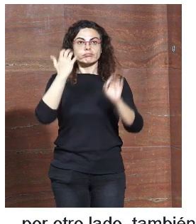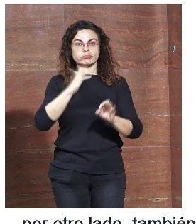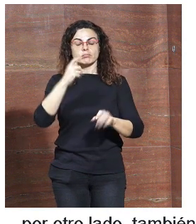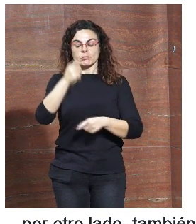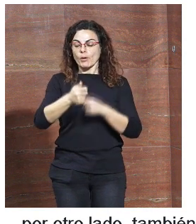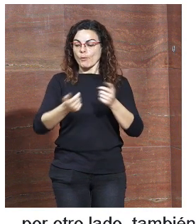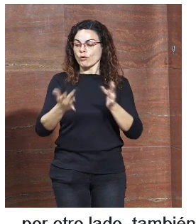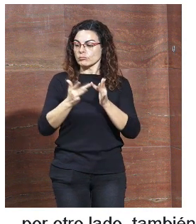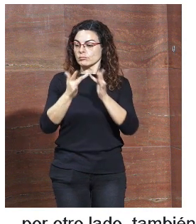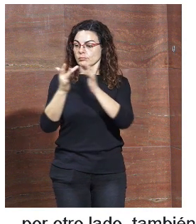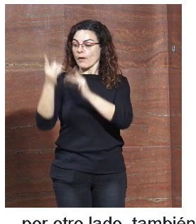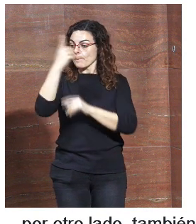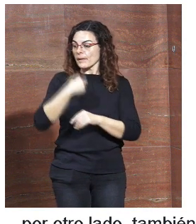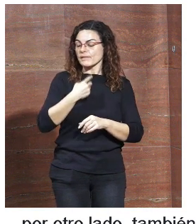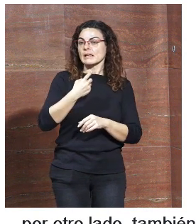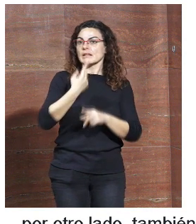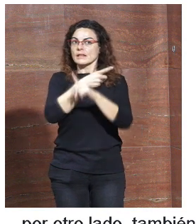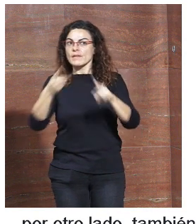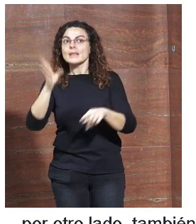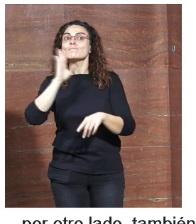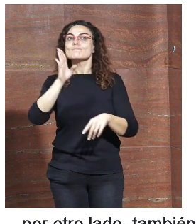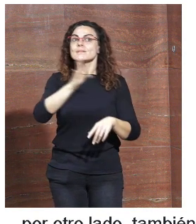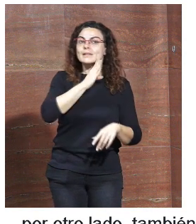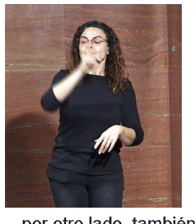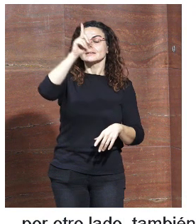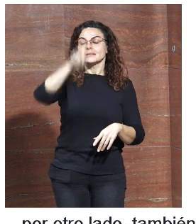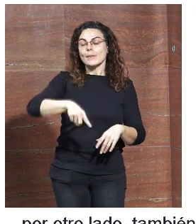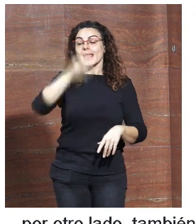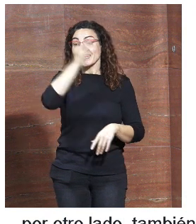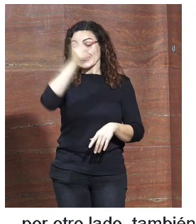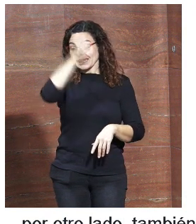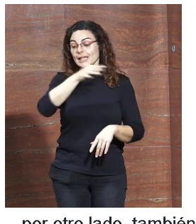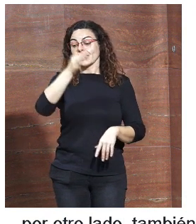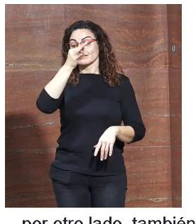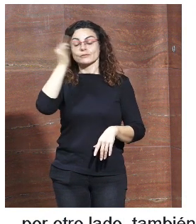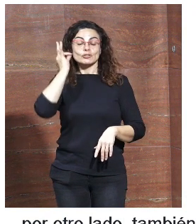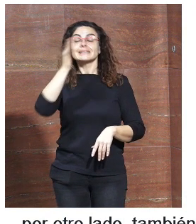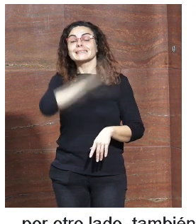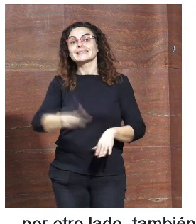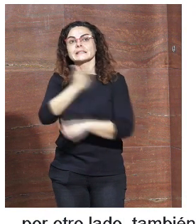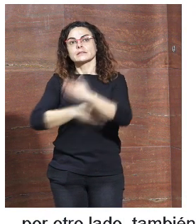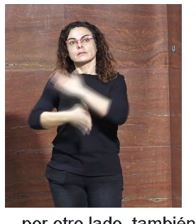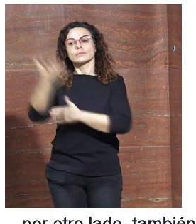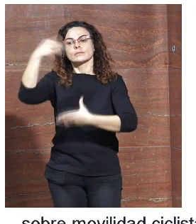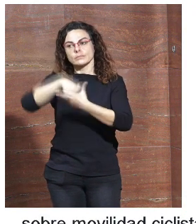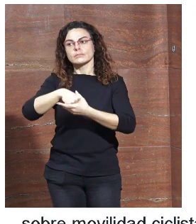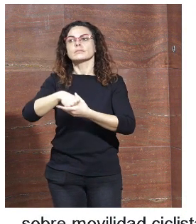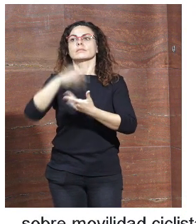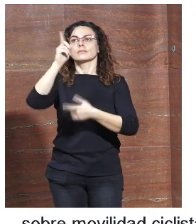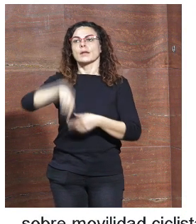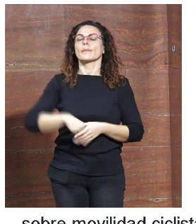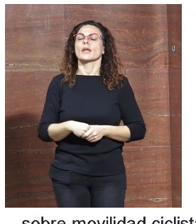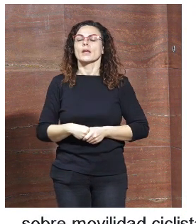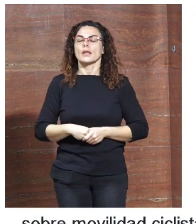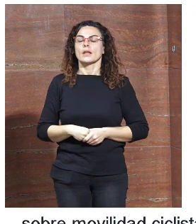poco, ¿no?, con diferentes perfiles, y también las madres de los niños y niñas con discapacidad que también habían adaptado cosas, ¿no? Bueno, el